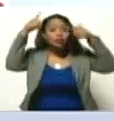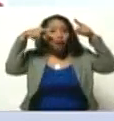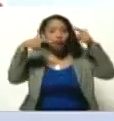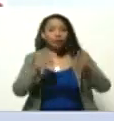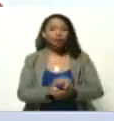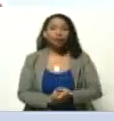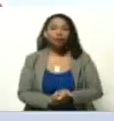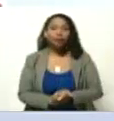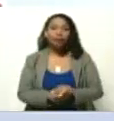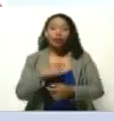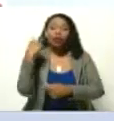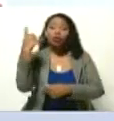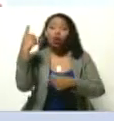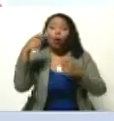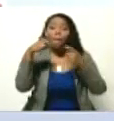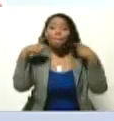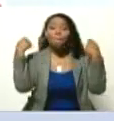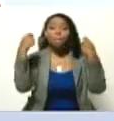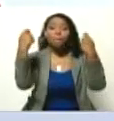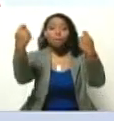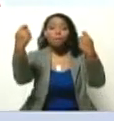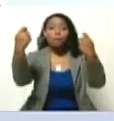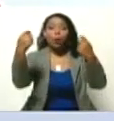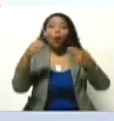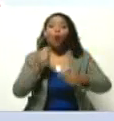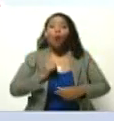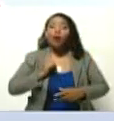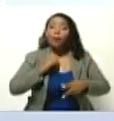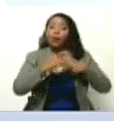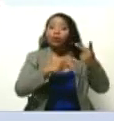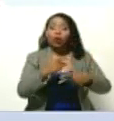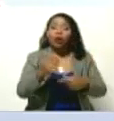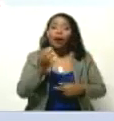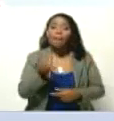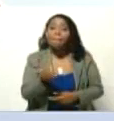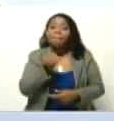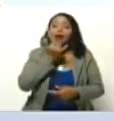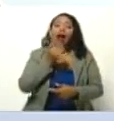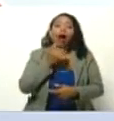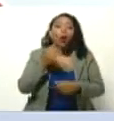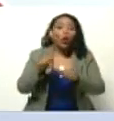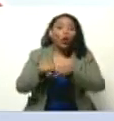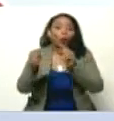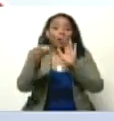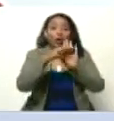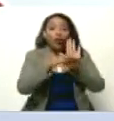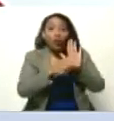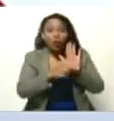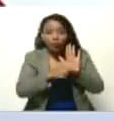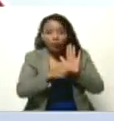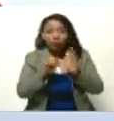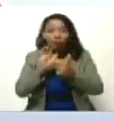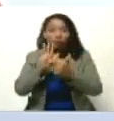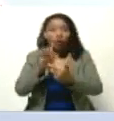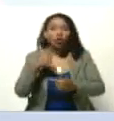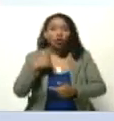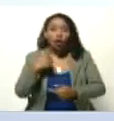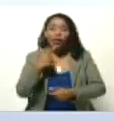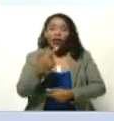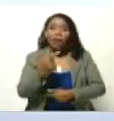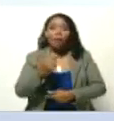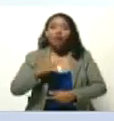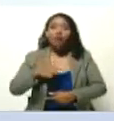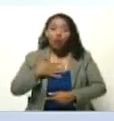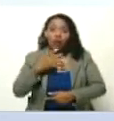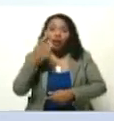Solo se debe promover la participación en el proceso. Cualquier militante que infringe esta normativa puede ser objeto de medidas ejemplarizantes. Yo le agregaría, puede y